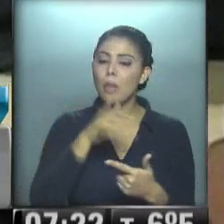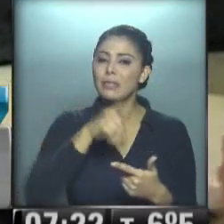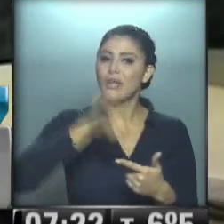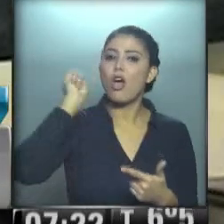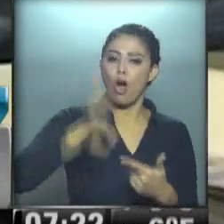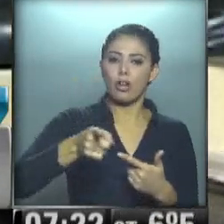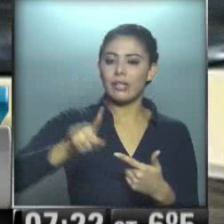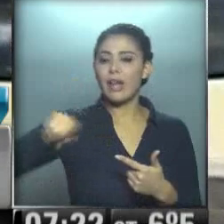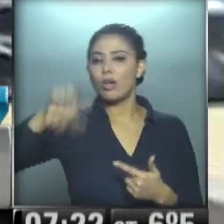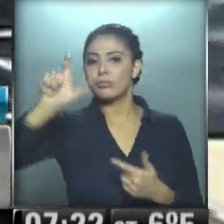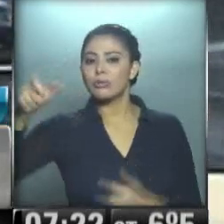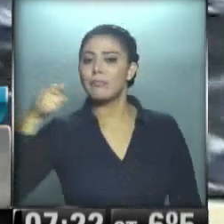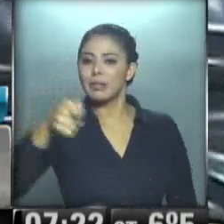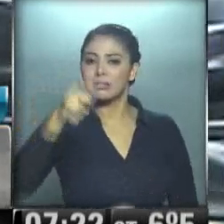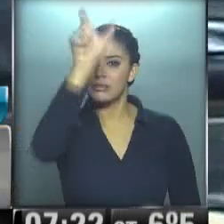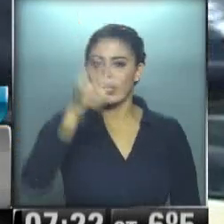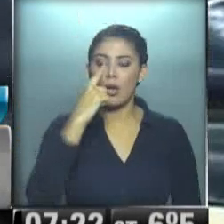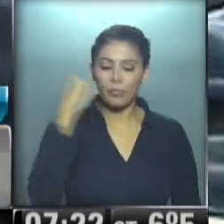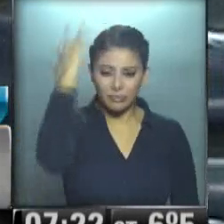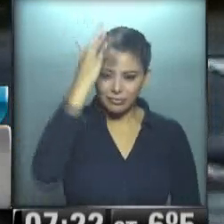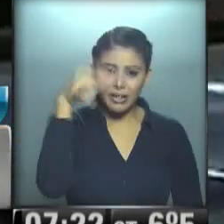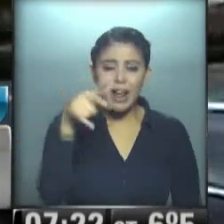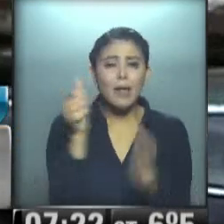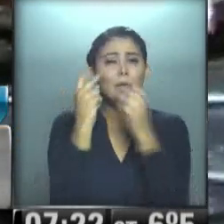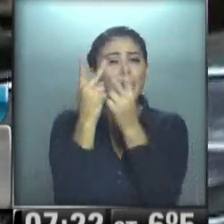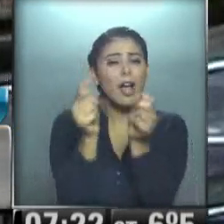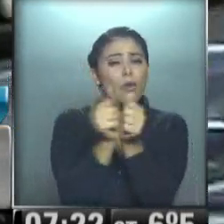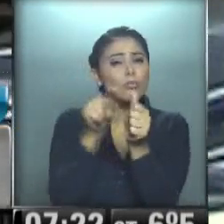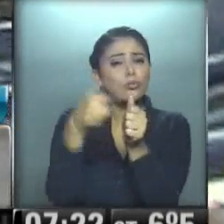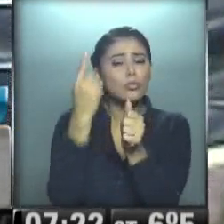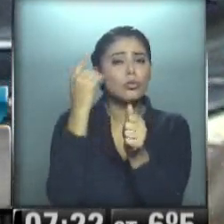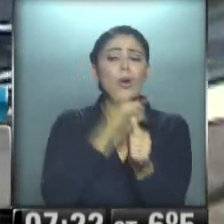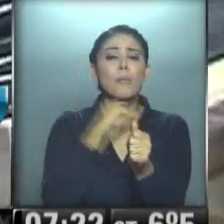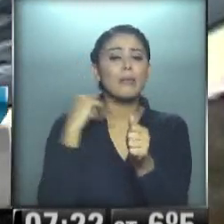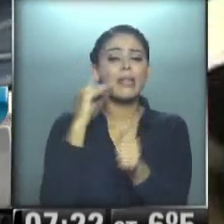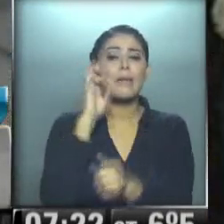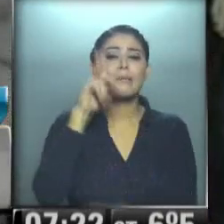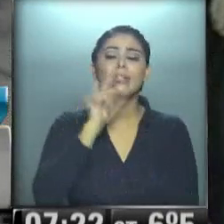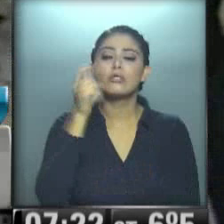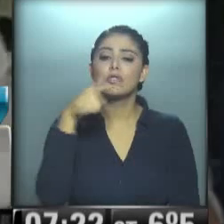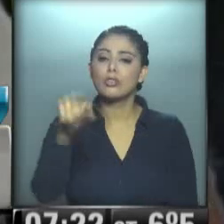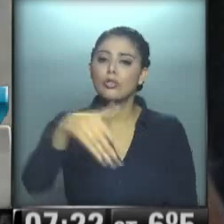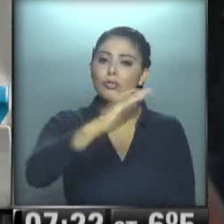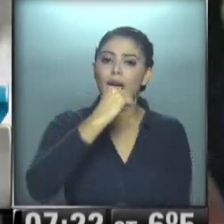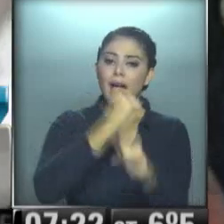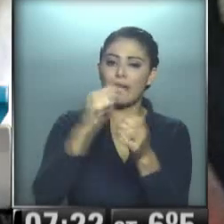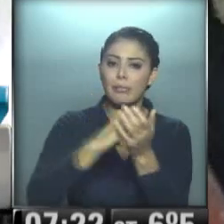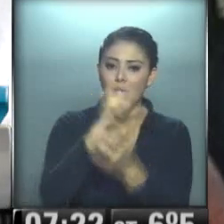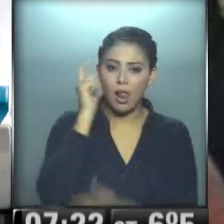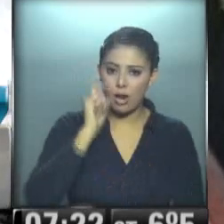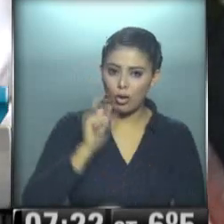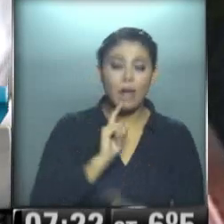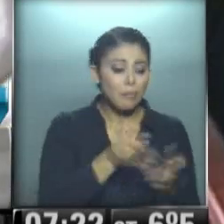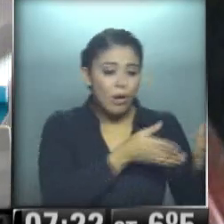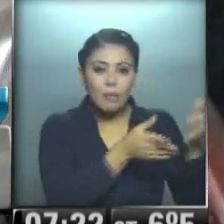a Angelelli durante el viaje que el obispo realizaba junto al padre Arturo Pinto desde el Chamical hasta la ciudad de La Rioja. Durante el